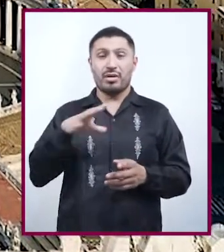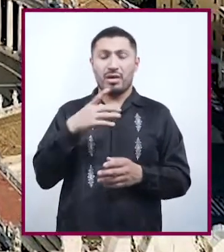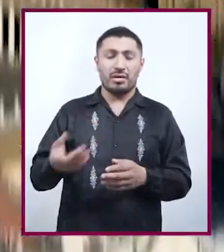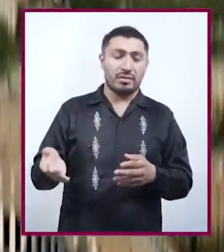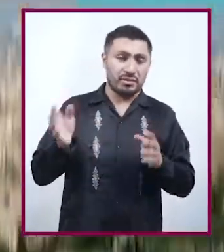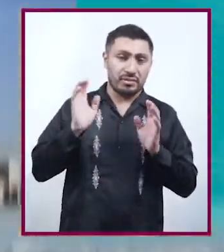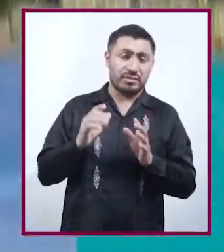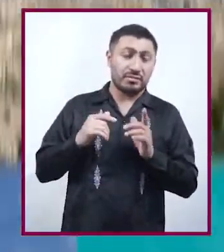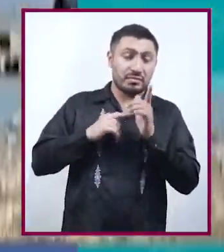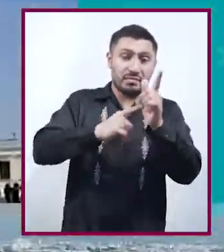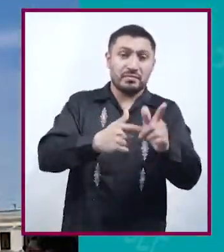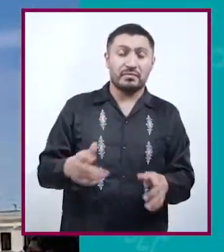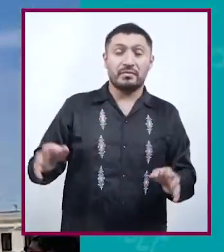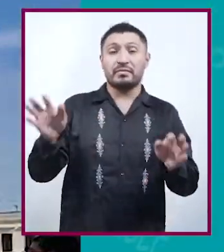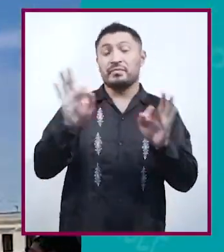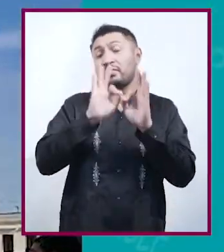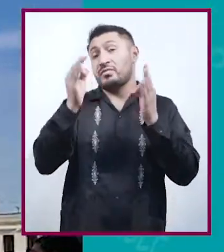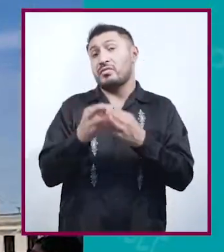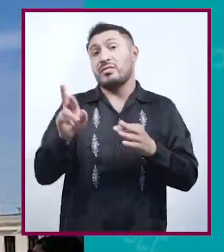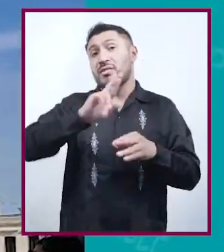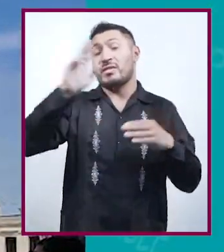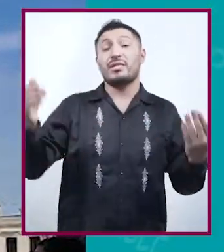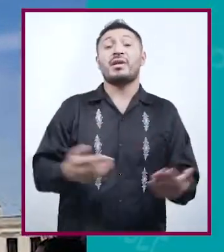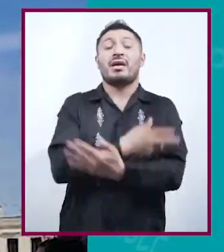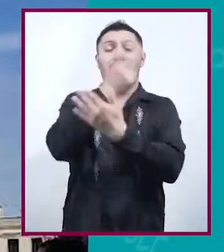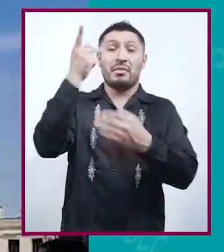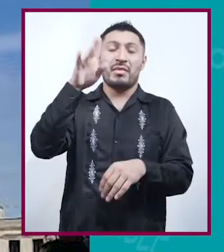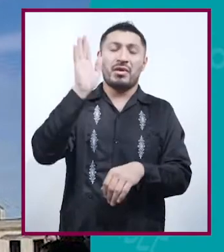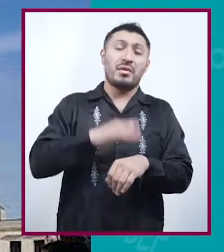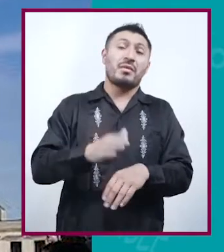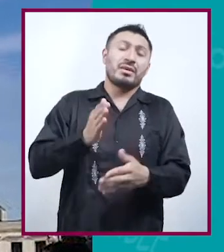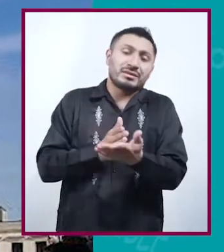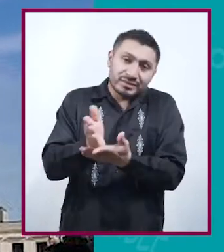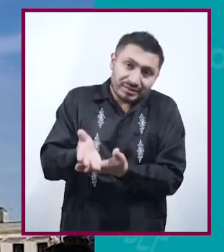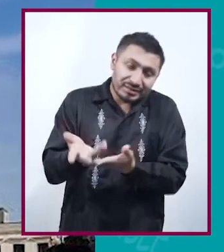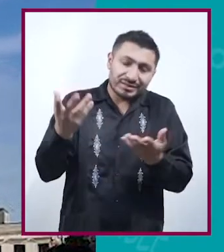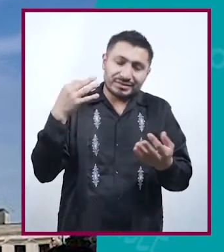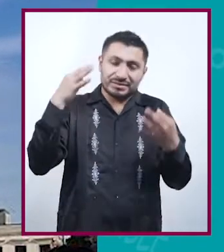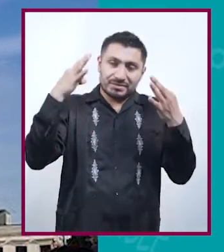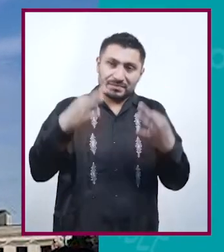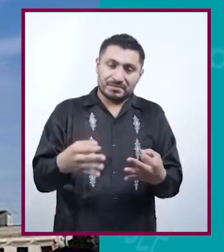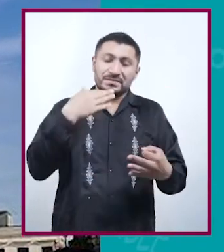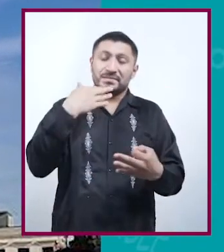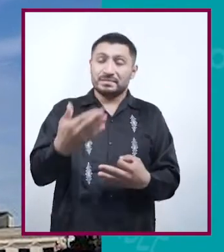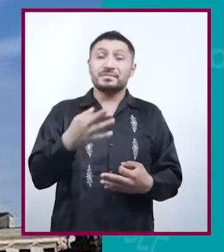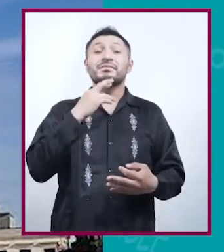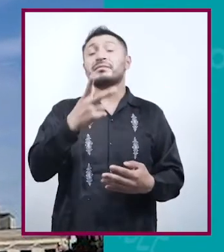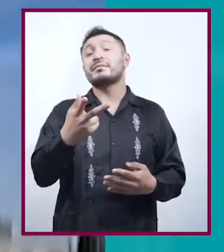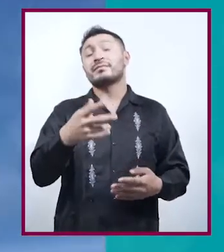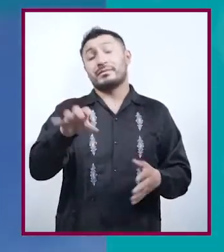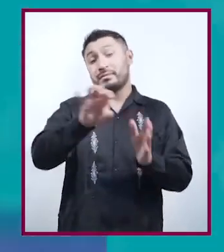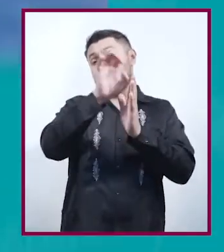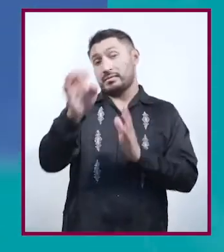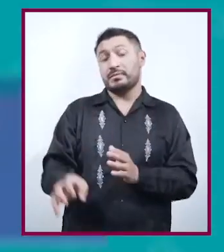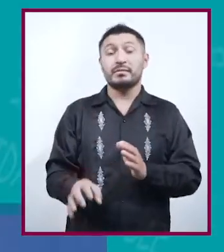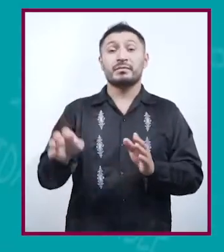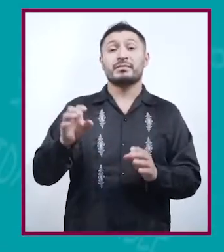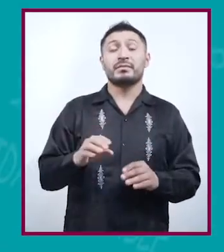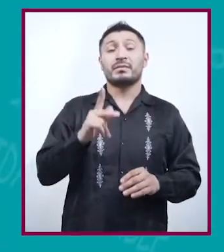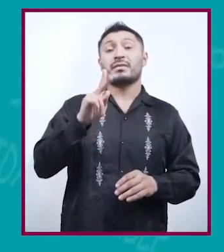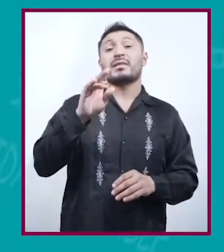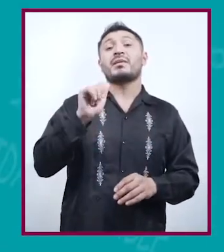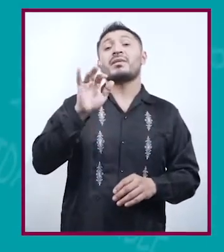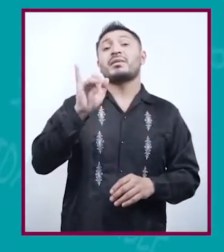barroco conserva, en principio, las formas propias del Renacimiento, pero mucho más flexibles y desbordantes. Un